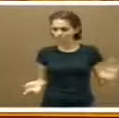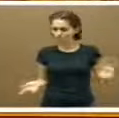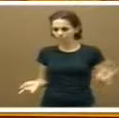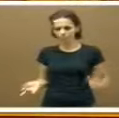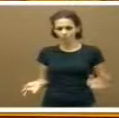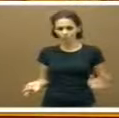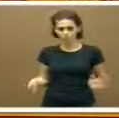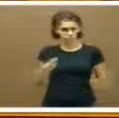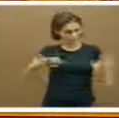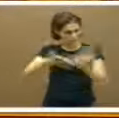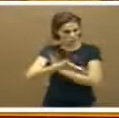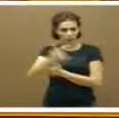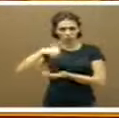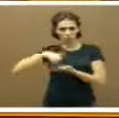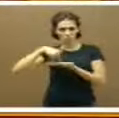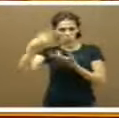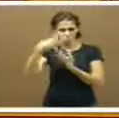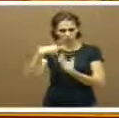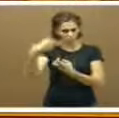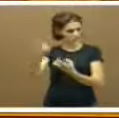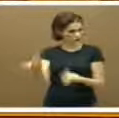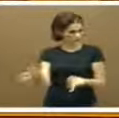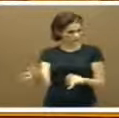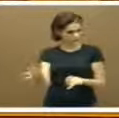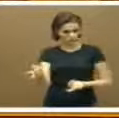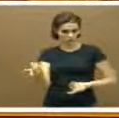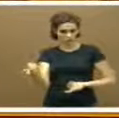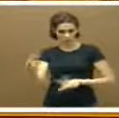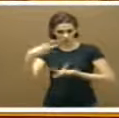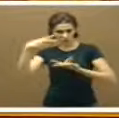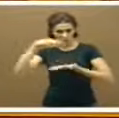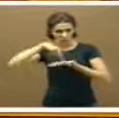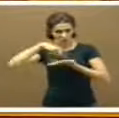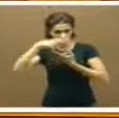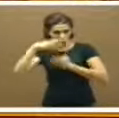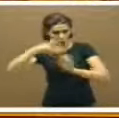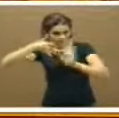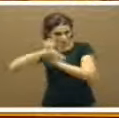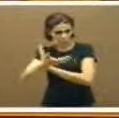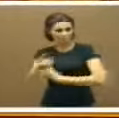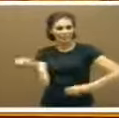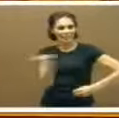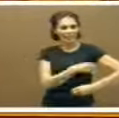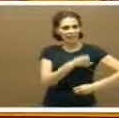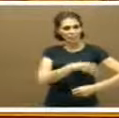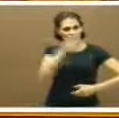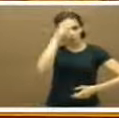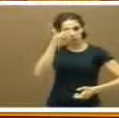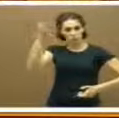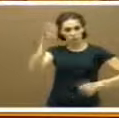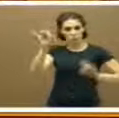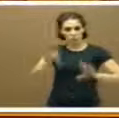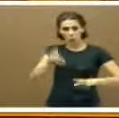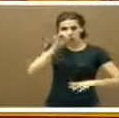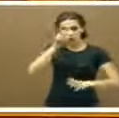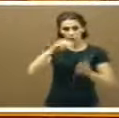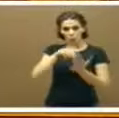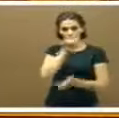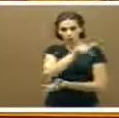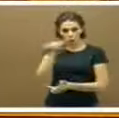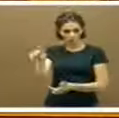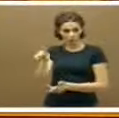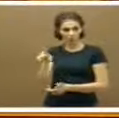impuestos, eso que nos dijo a nosotros, son ingresos ficticios, señor consejero, como los del año 2011, esos que utilizó usted